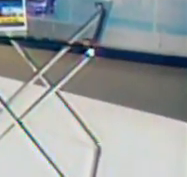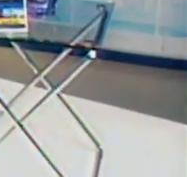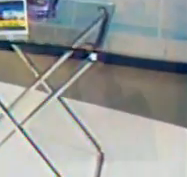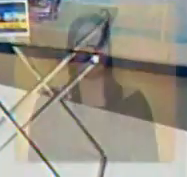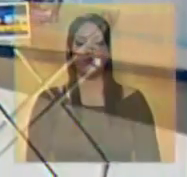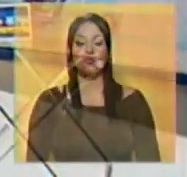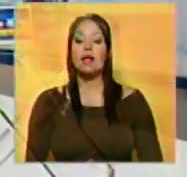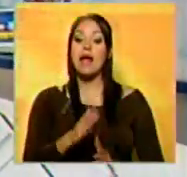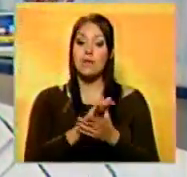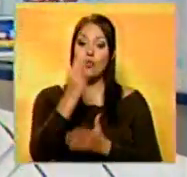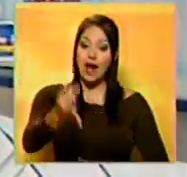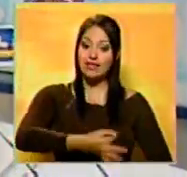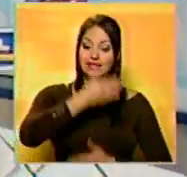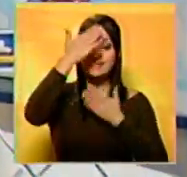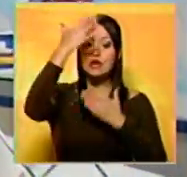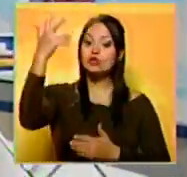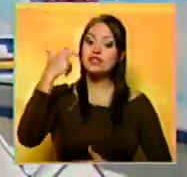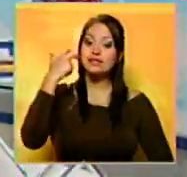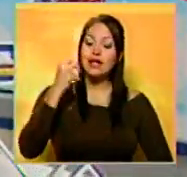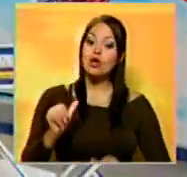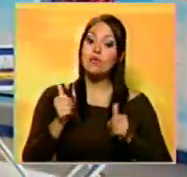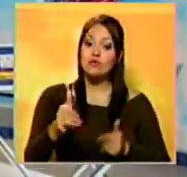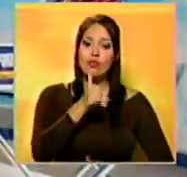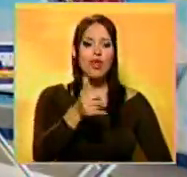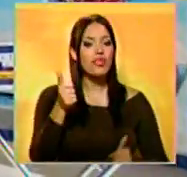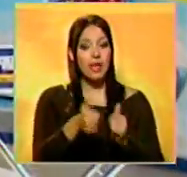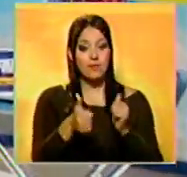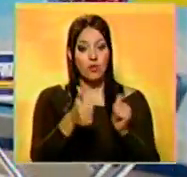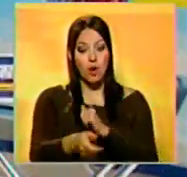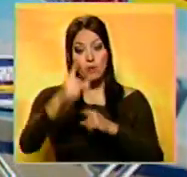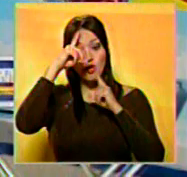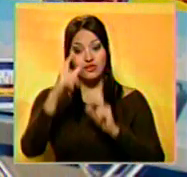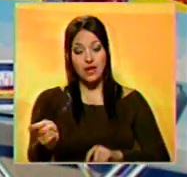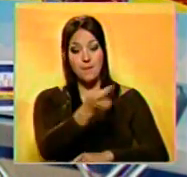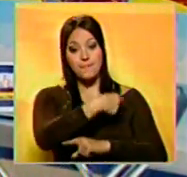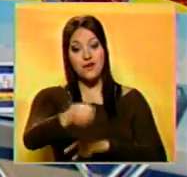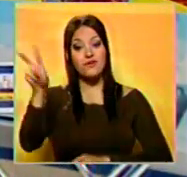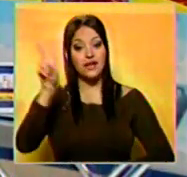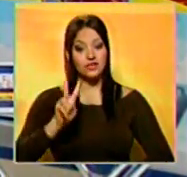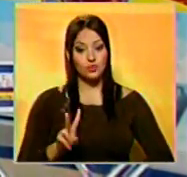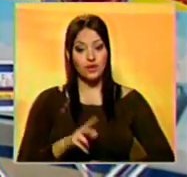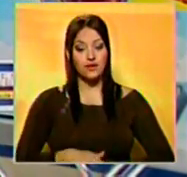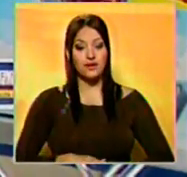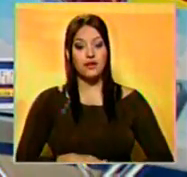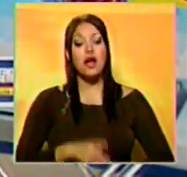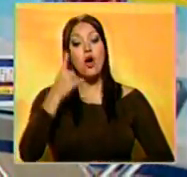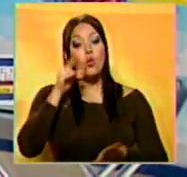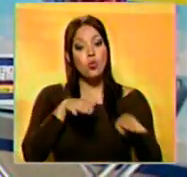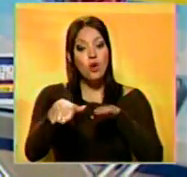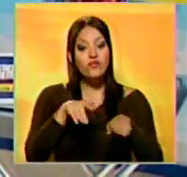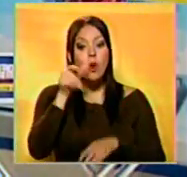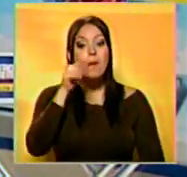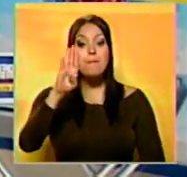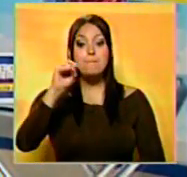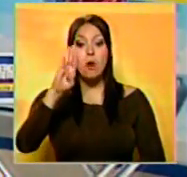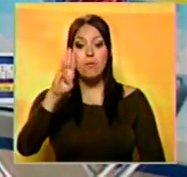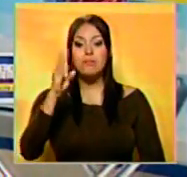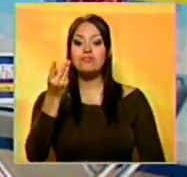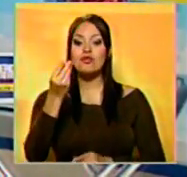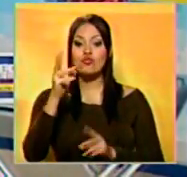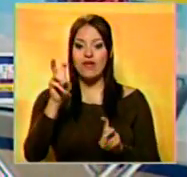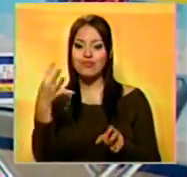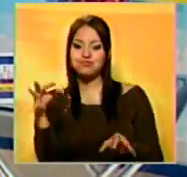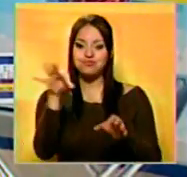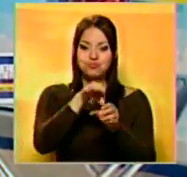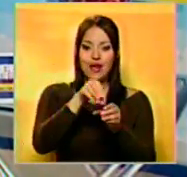amigos buenas tardes Les saluda Gisel cesin comenzamos la información deportiva con béisbol profesional venezolano porque este jueves Bob Abreu debutó con Los Leones